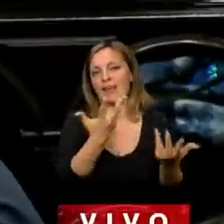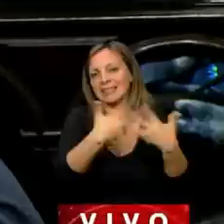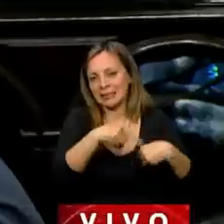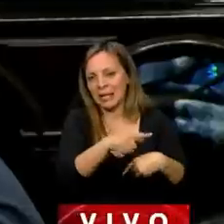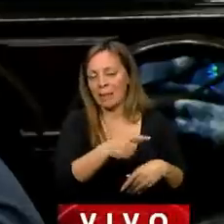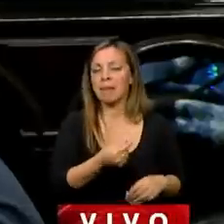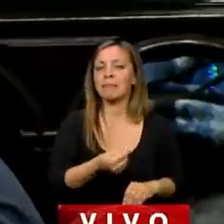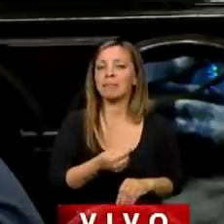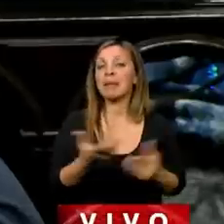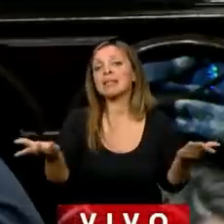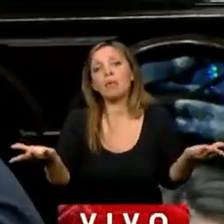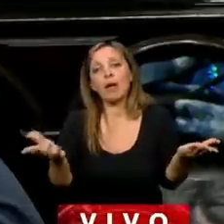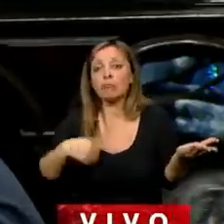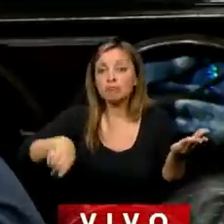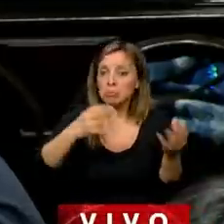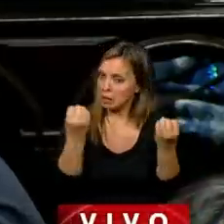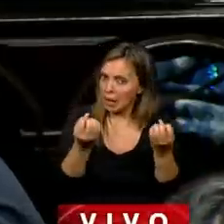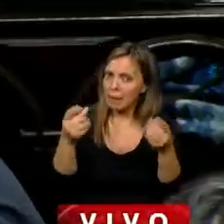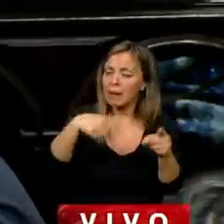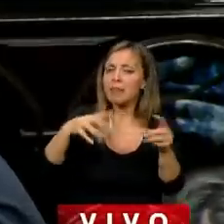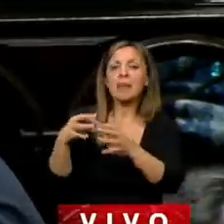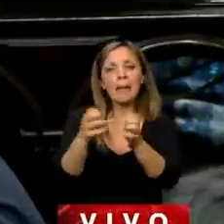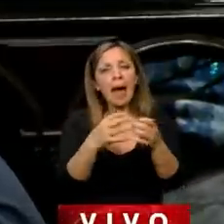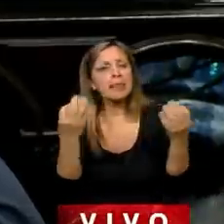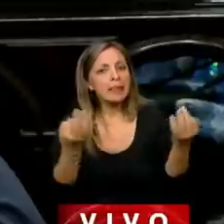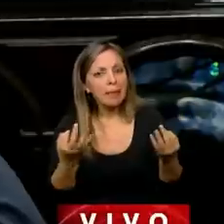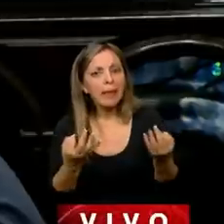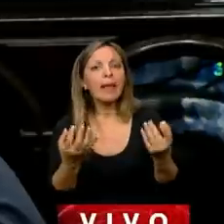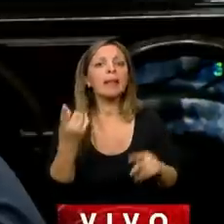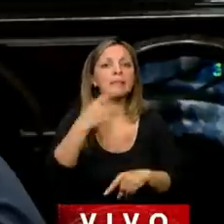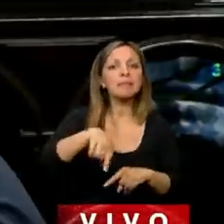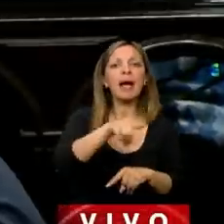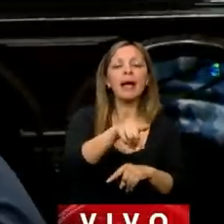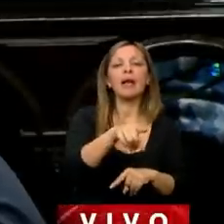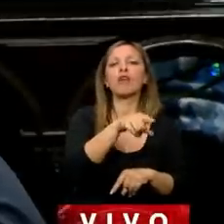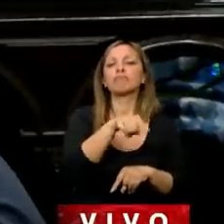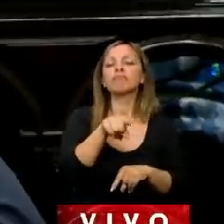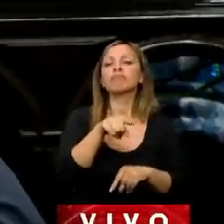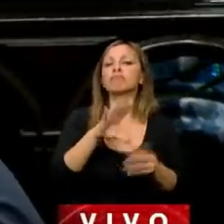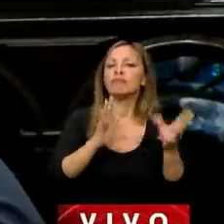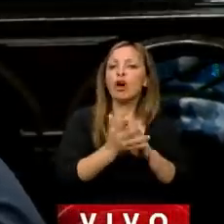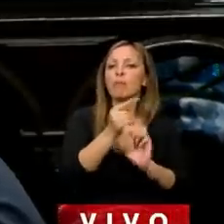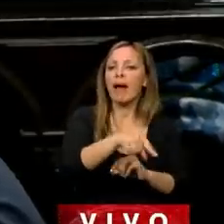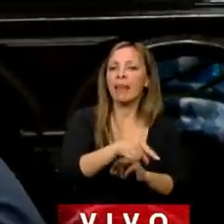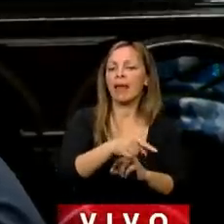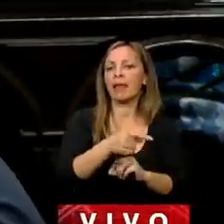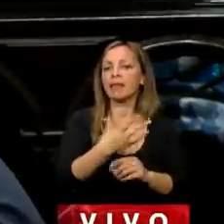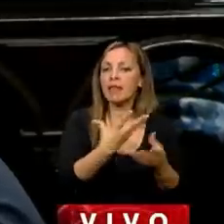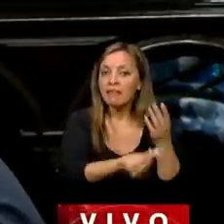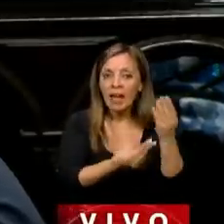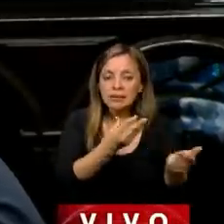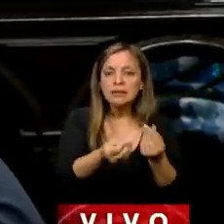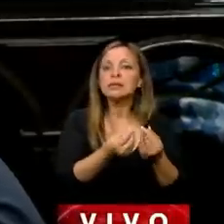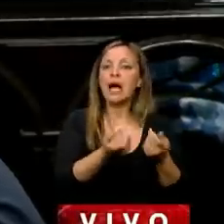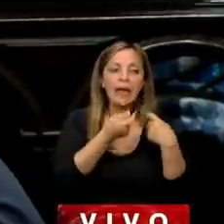que bienvenido sea todo debate. Me alegra que los temas de defensa todavía generen